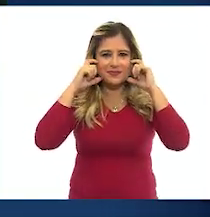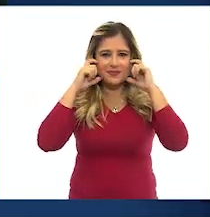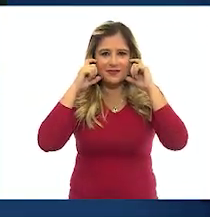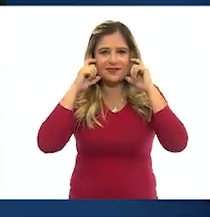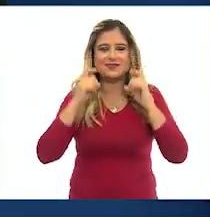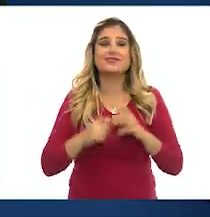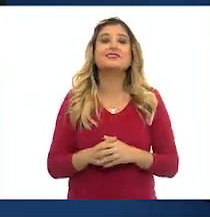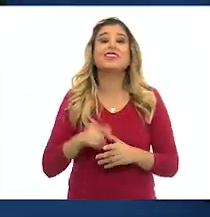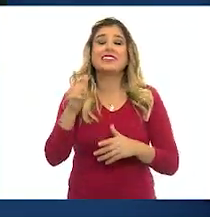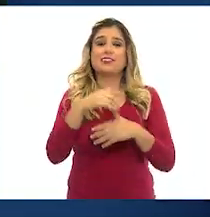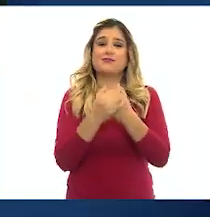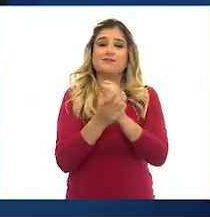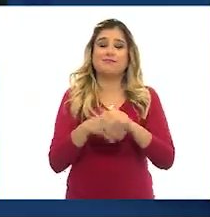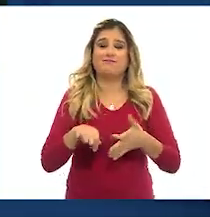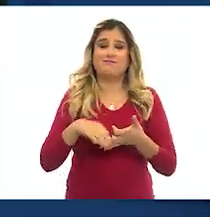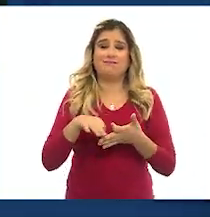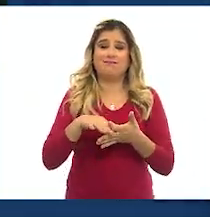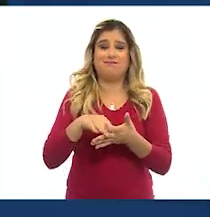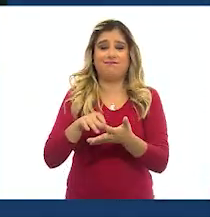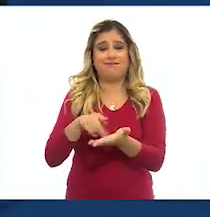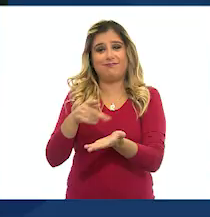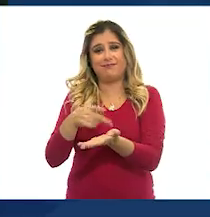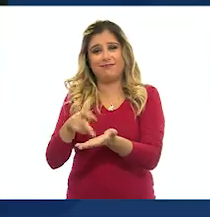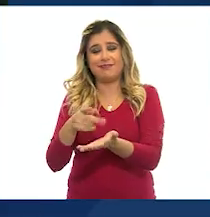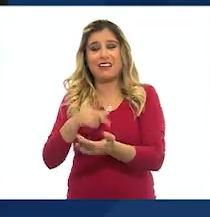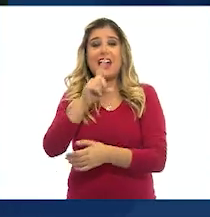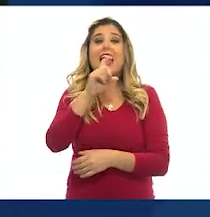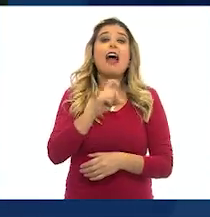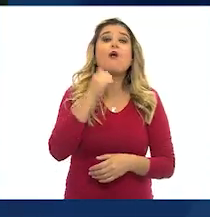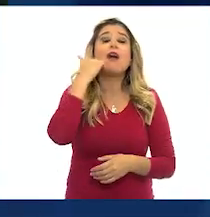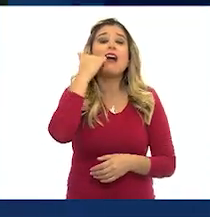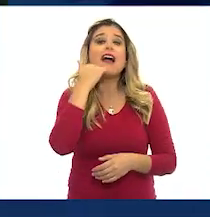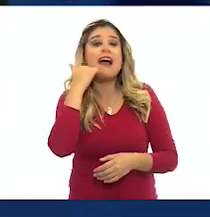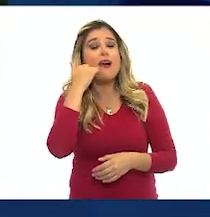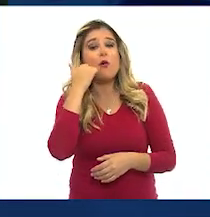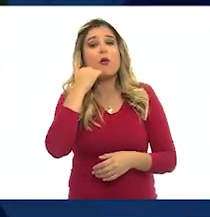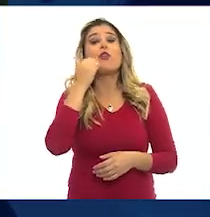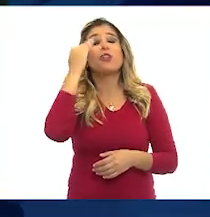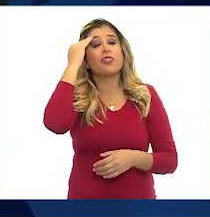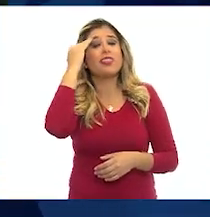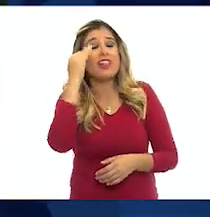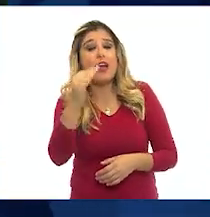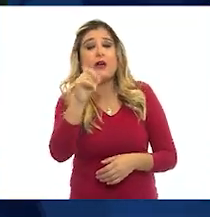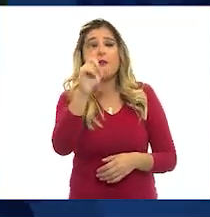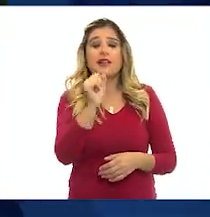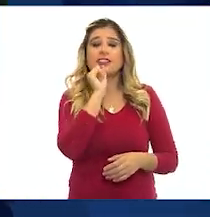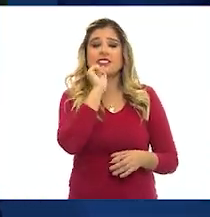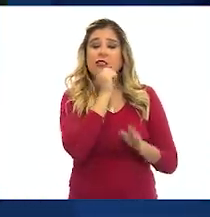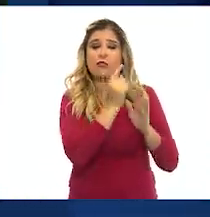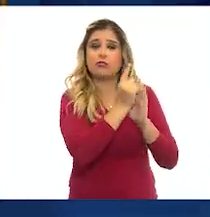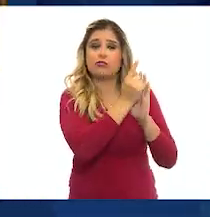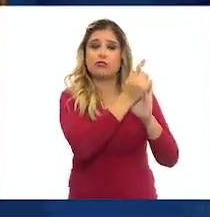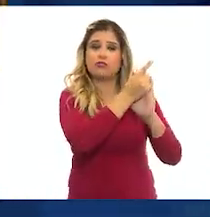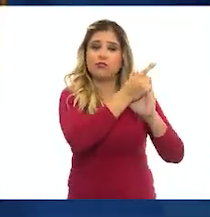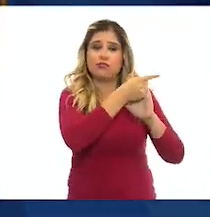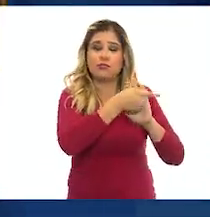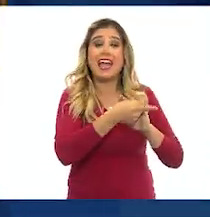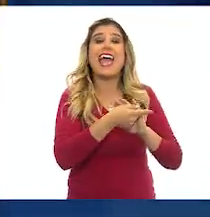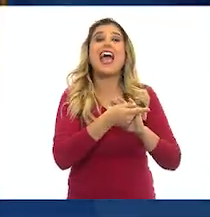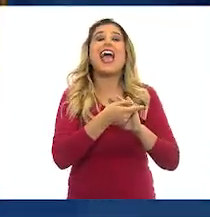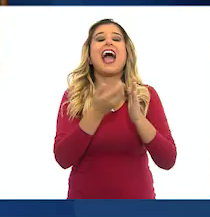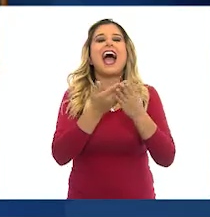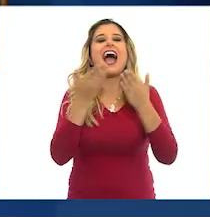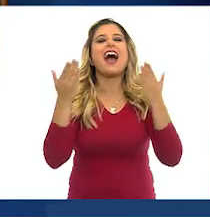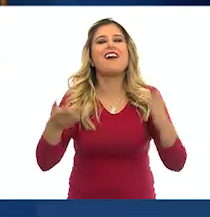cubrebocas. Lava tus manos frecuentemente con agua y con jabón por lo menos durante 20 segundos. Ahora